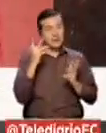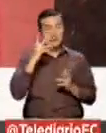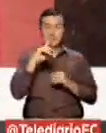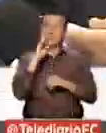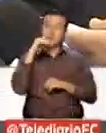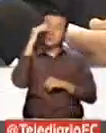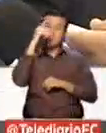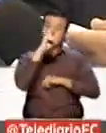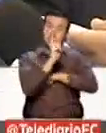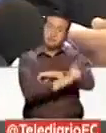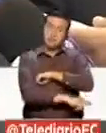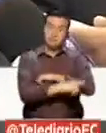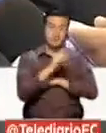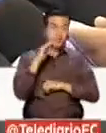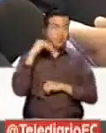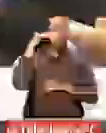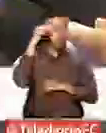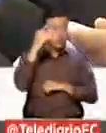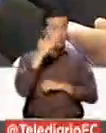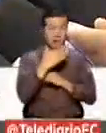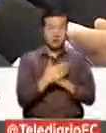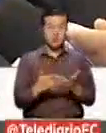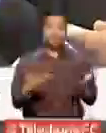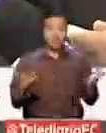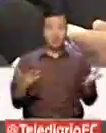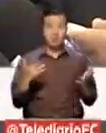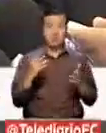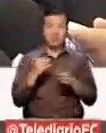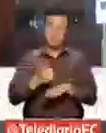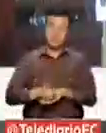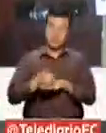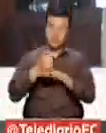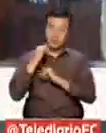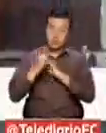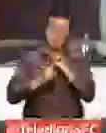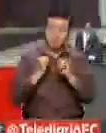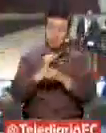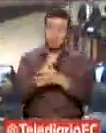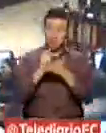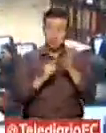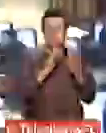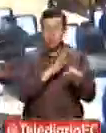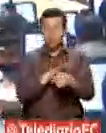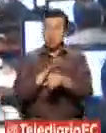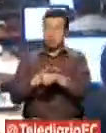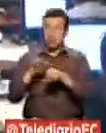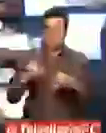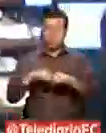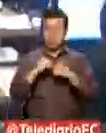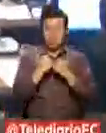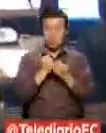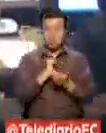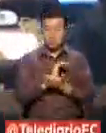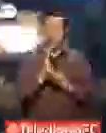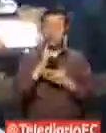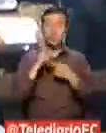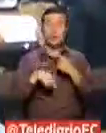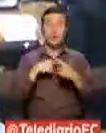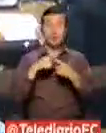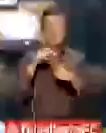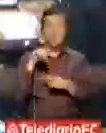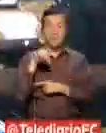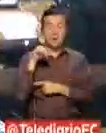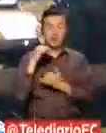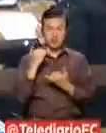legales a futuro. Pero el futuro tenemos también cortes internacionales. La convocatoria al pleno está para este martes a las 16